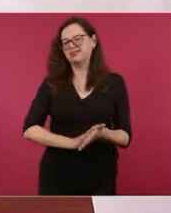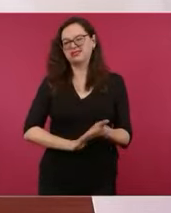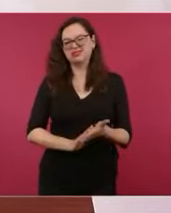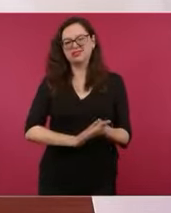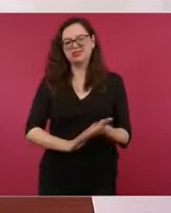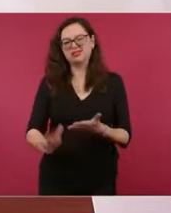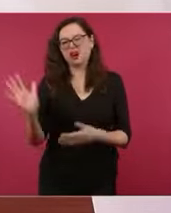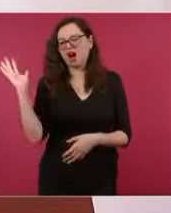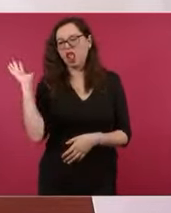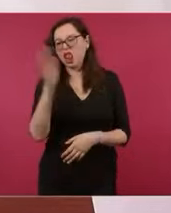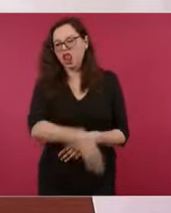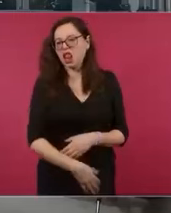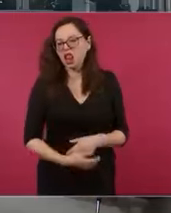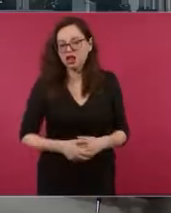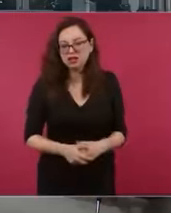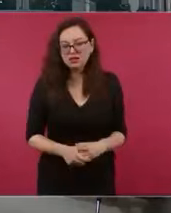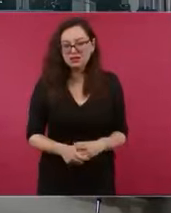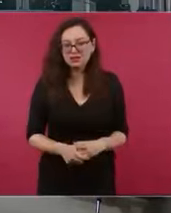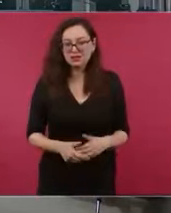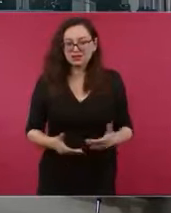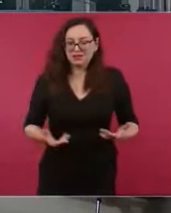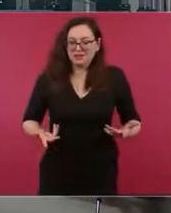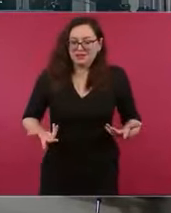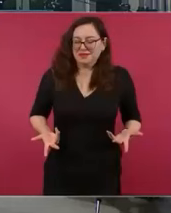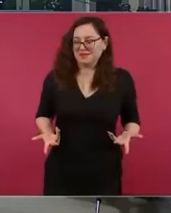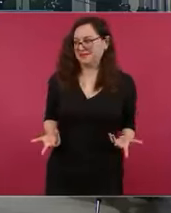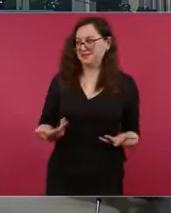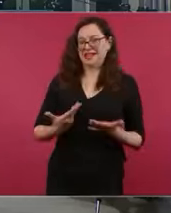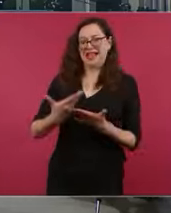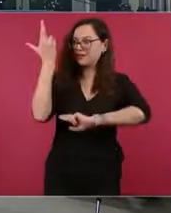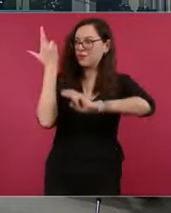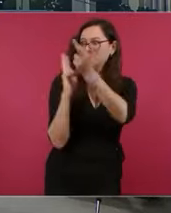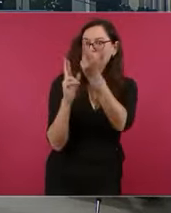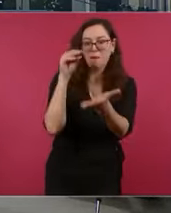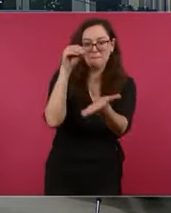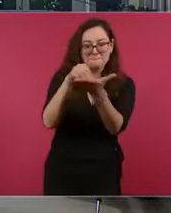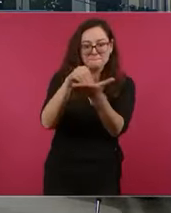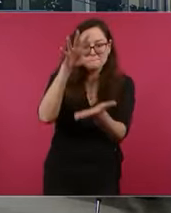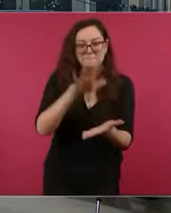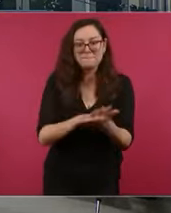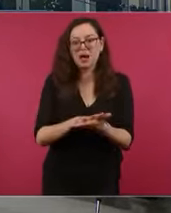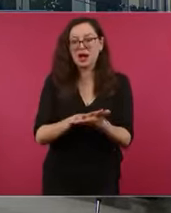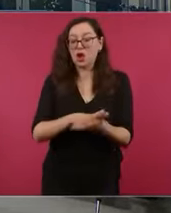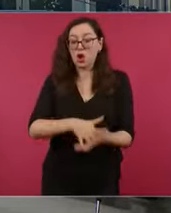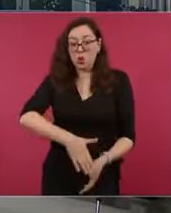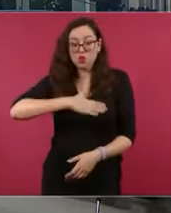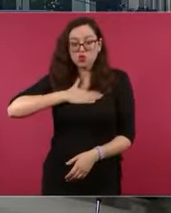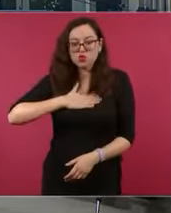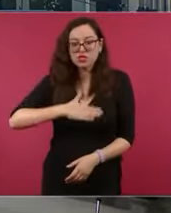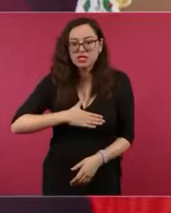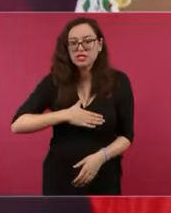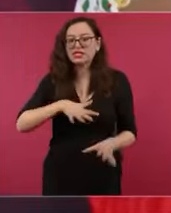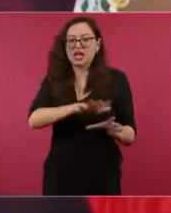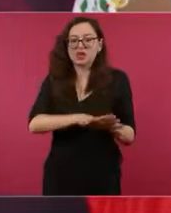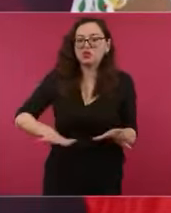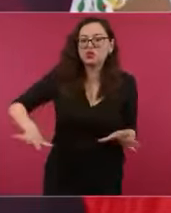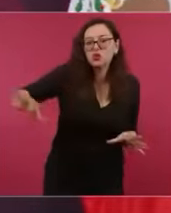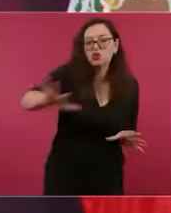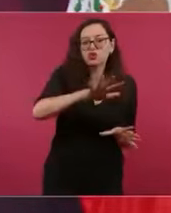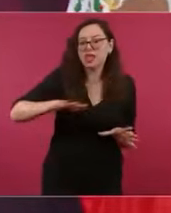fue el principal logro de la Revolución Mexicana, de la revolución más